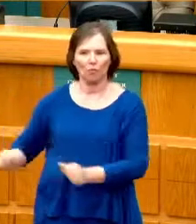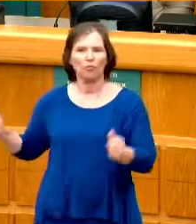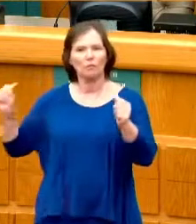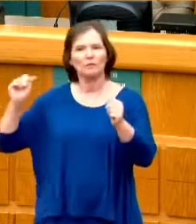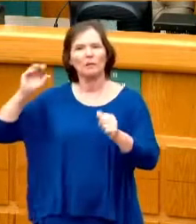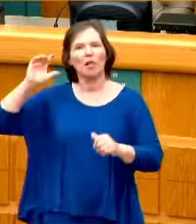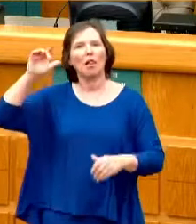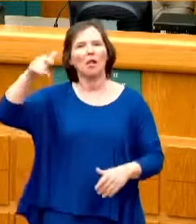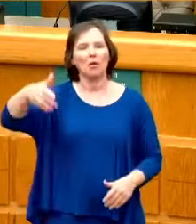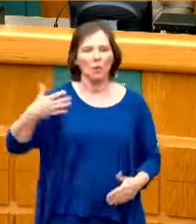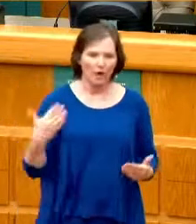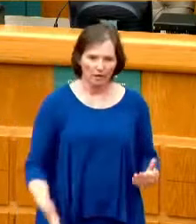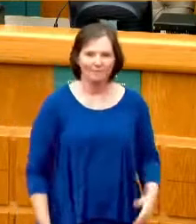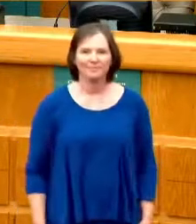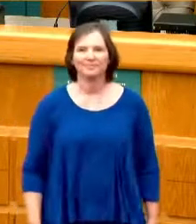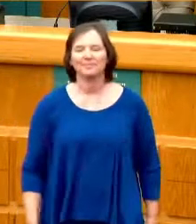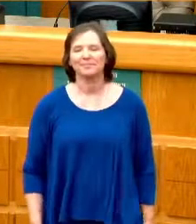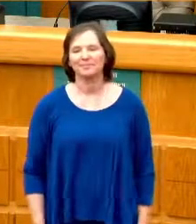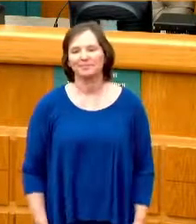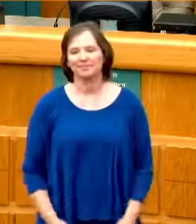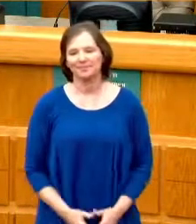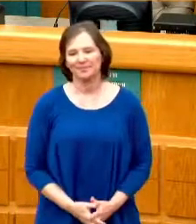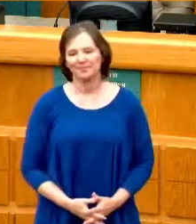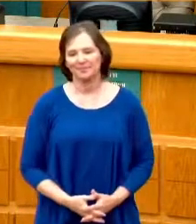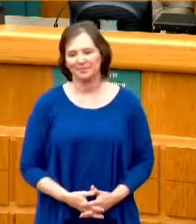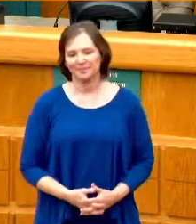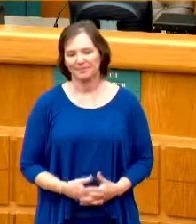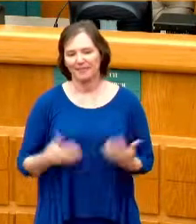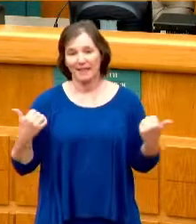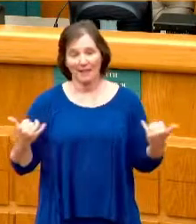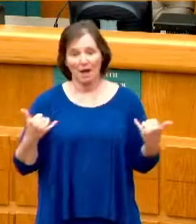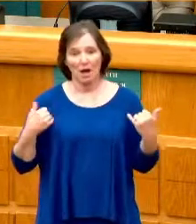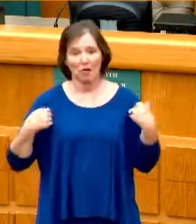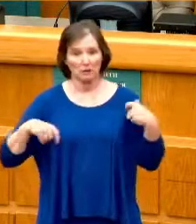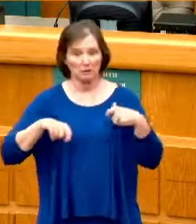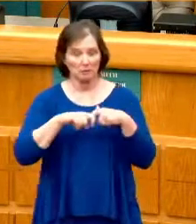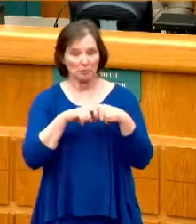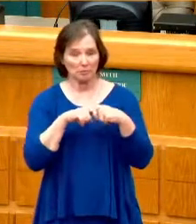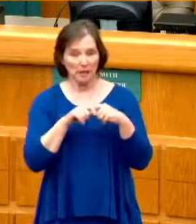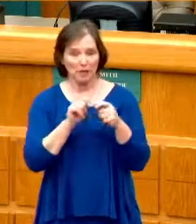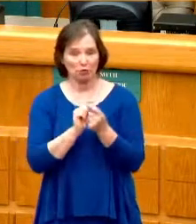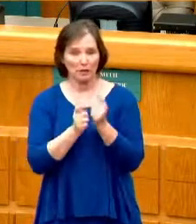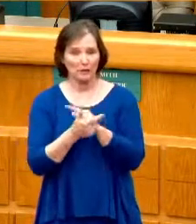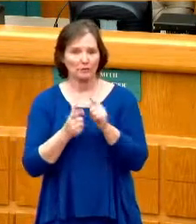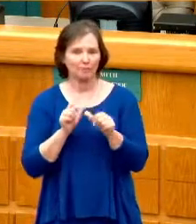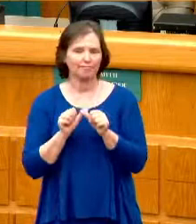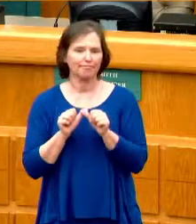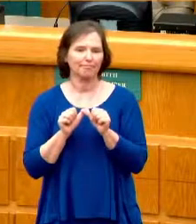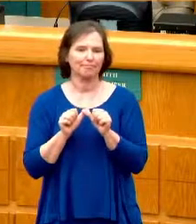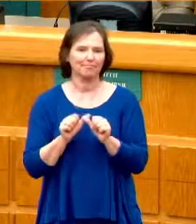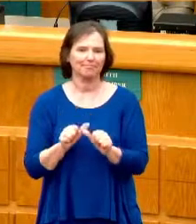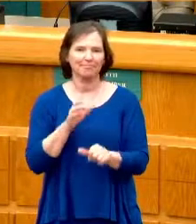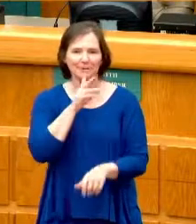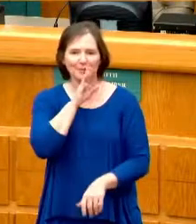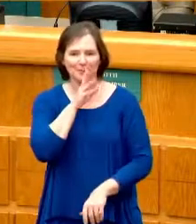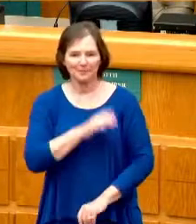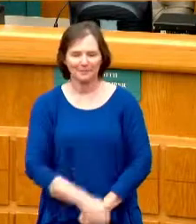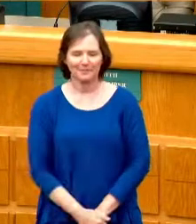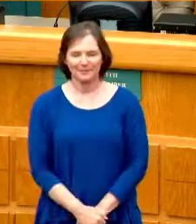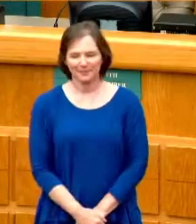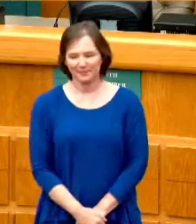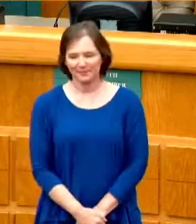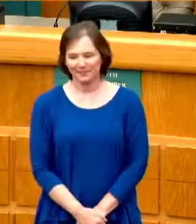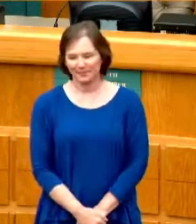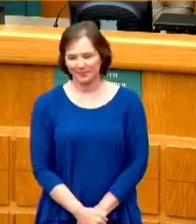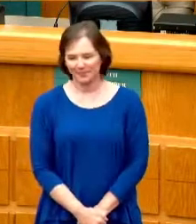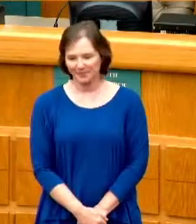nuestra población se vacunara. Nuevamente, esto siempre es voluntario. Esta semana, el Distrito de Salud llevó a cabo 6 clínicas de vacunas y